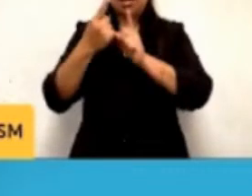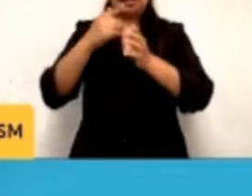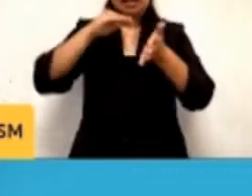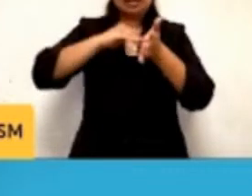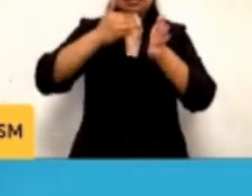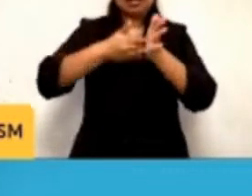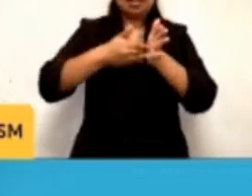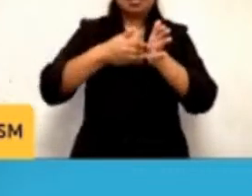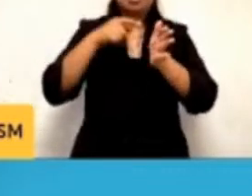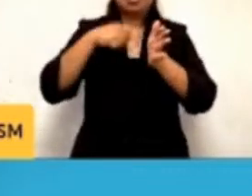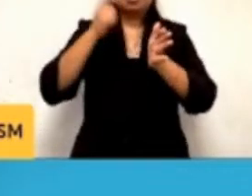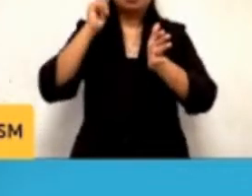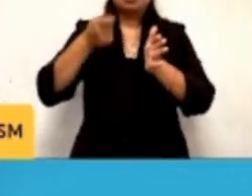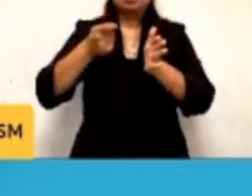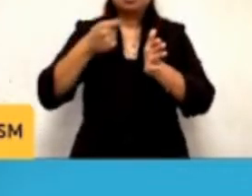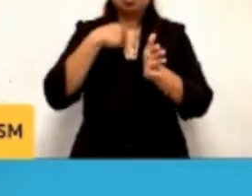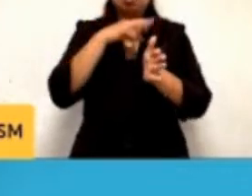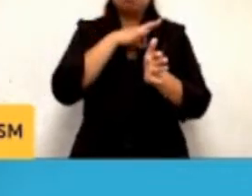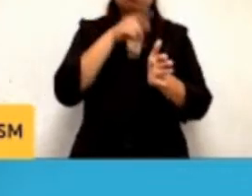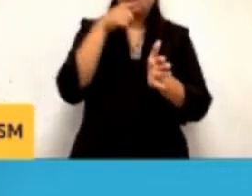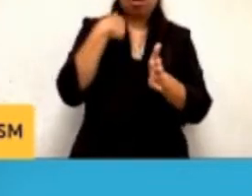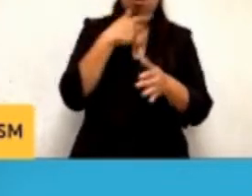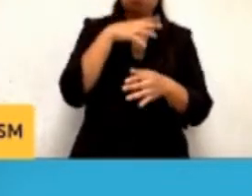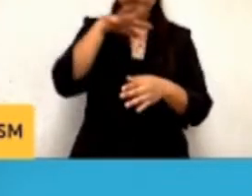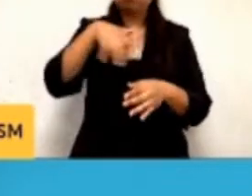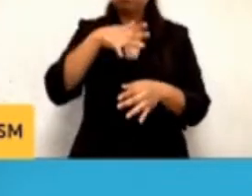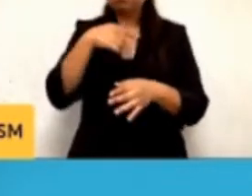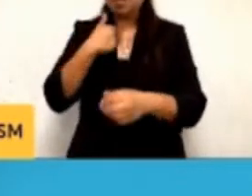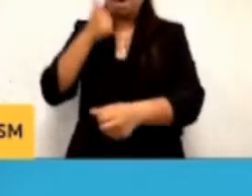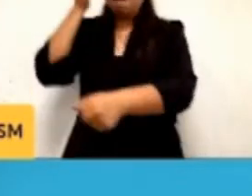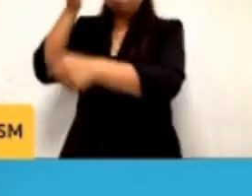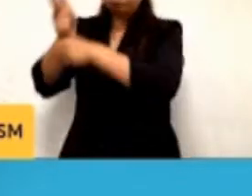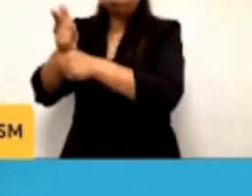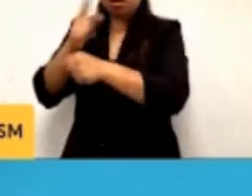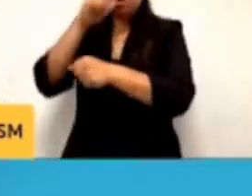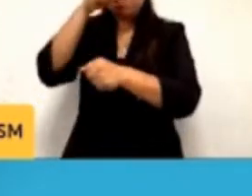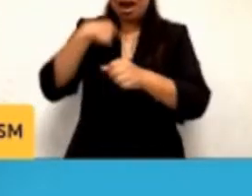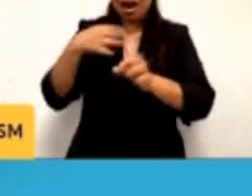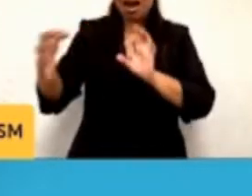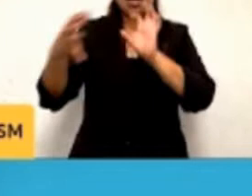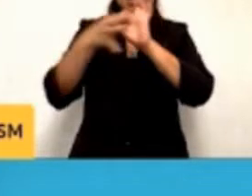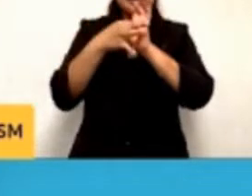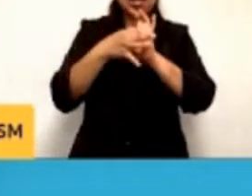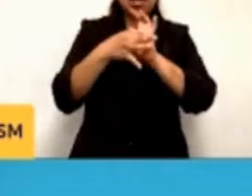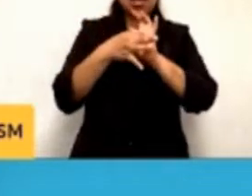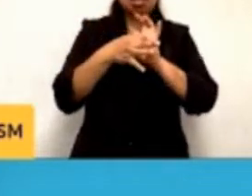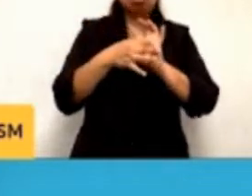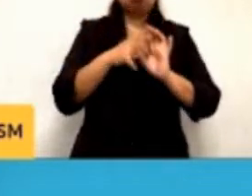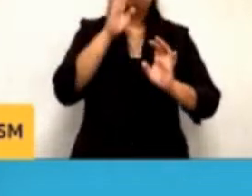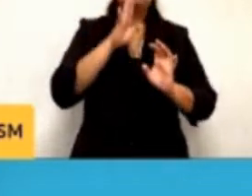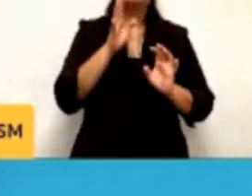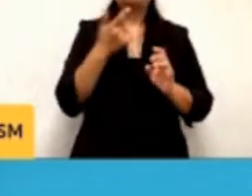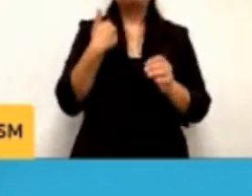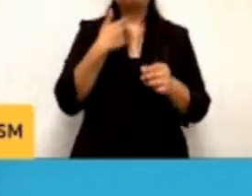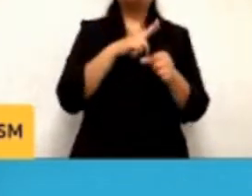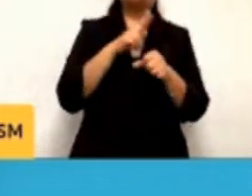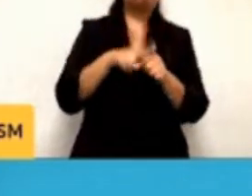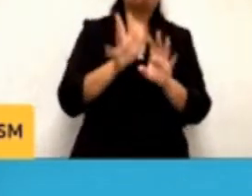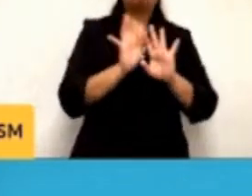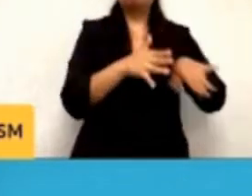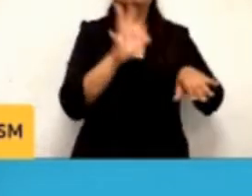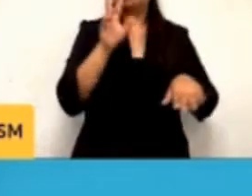El estratégico tú lo buscas y lo diseñas para que no sea accidental, para que te ayude